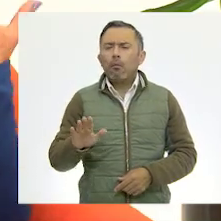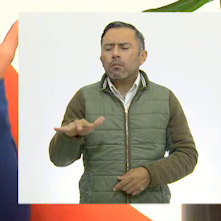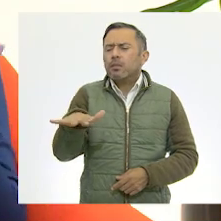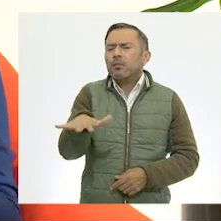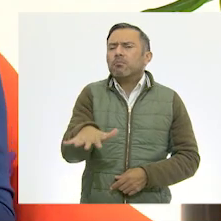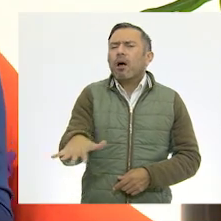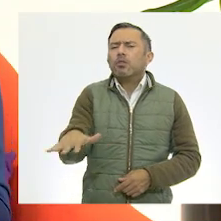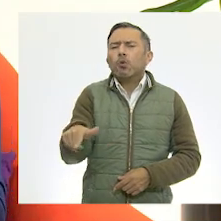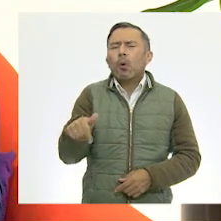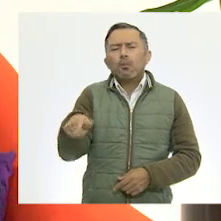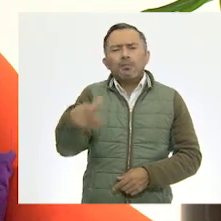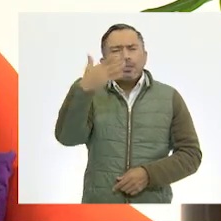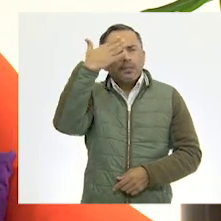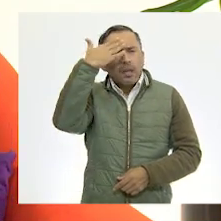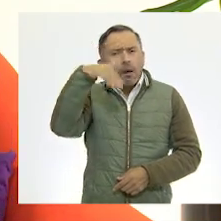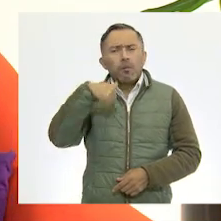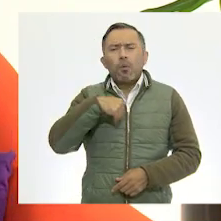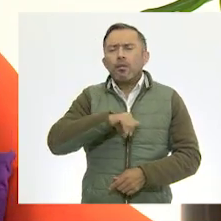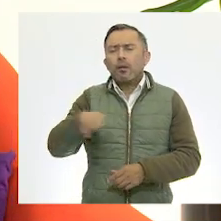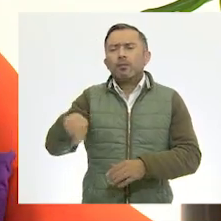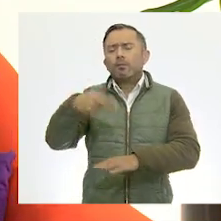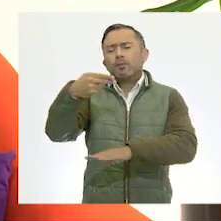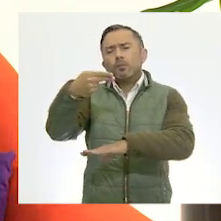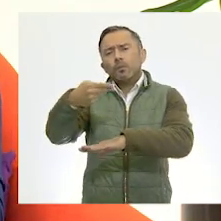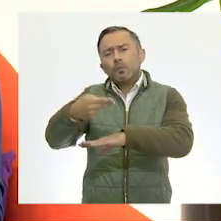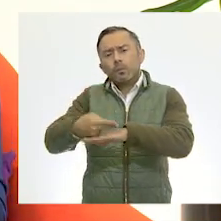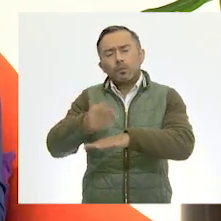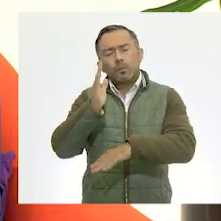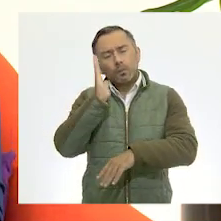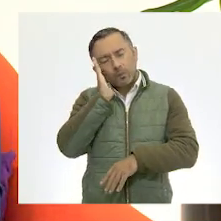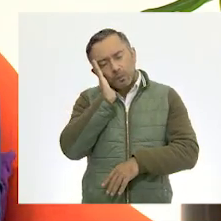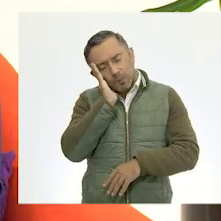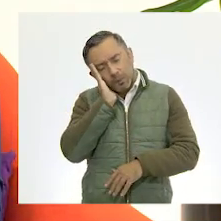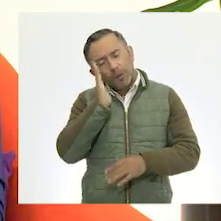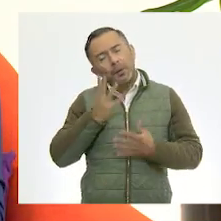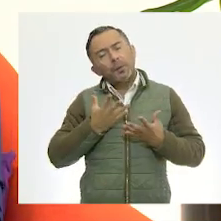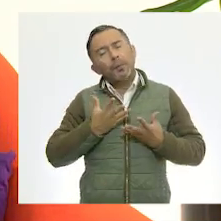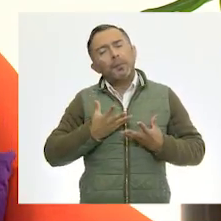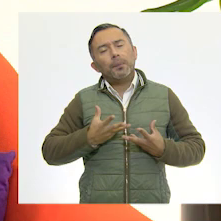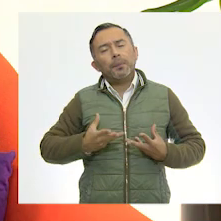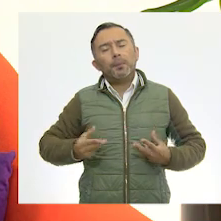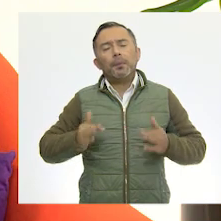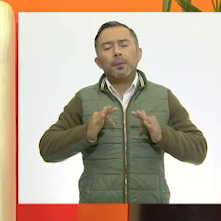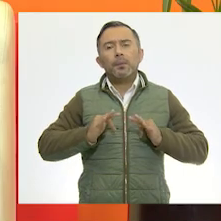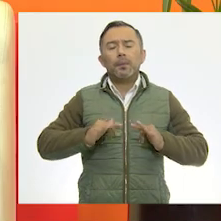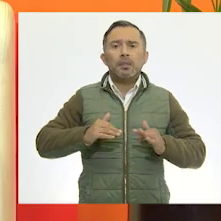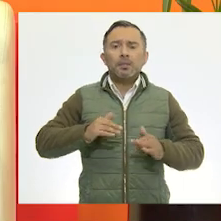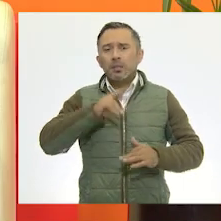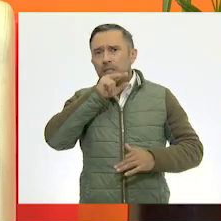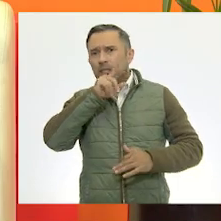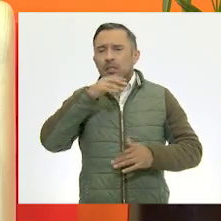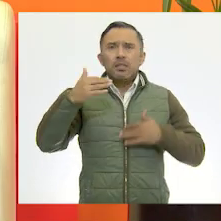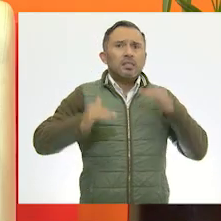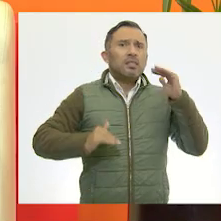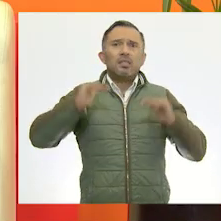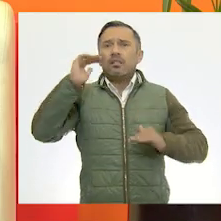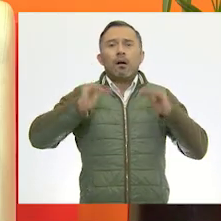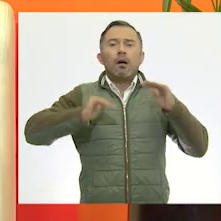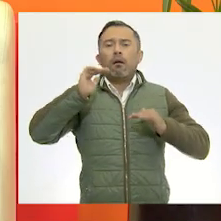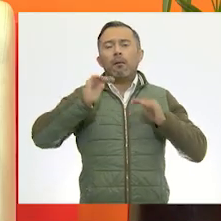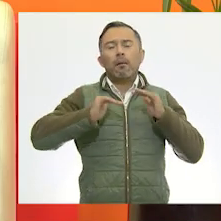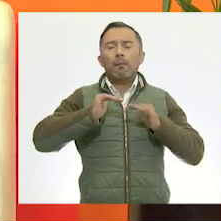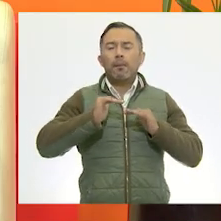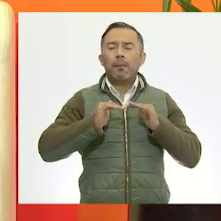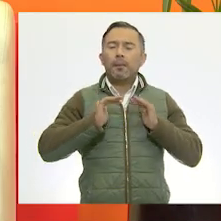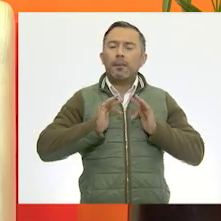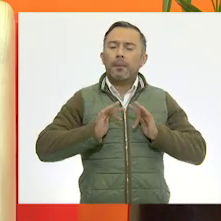puede relajarse, donde puede acostarse, donde puede recuperar ese equilibrio emocional. Wow, pues sí, es muy